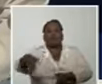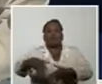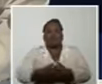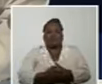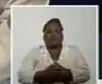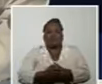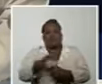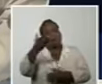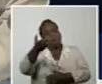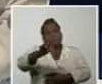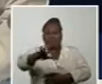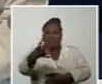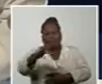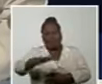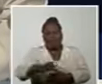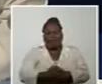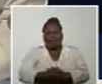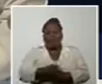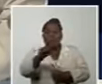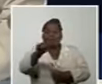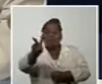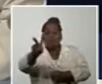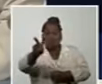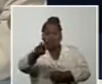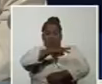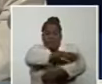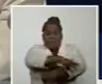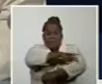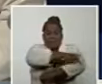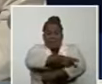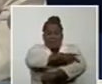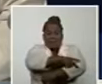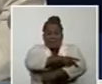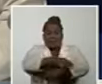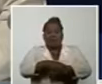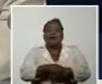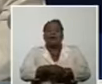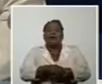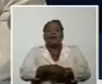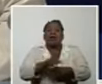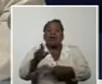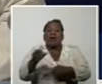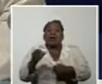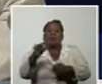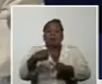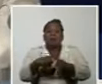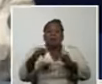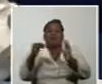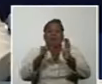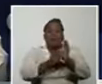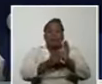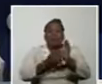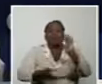12 países tienen la tasa de letalidad por encima de